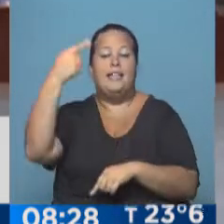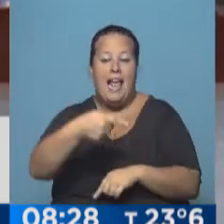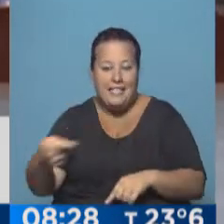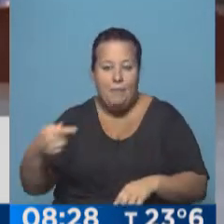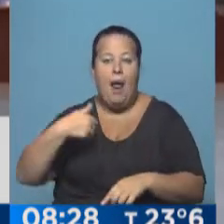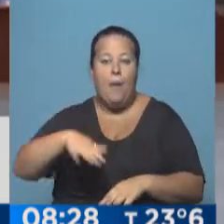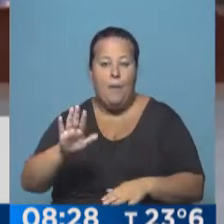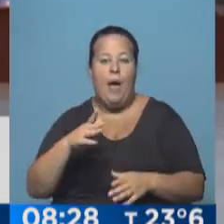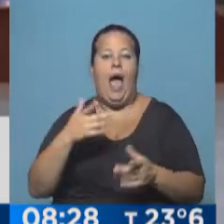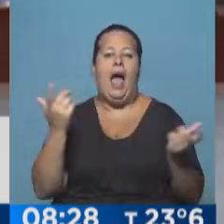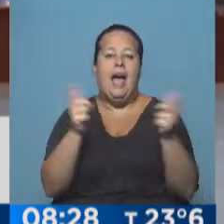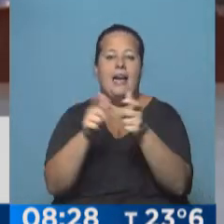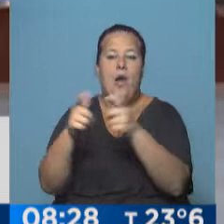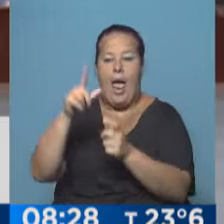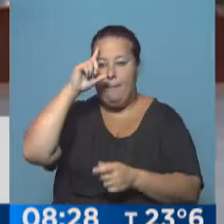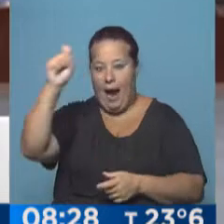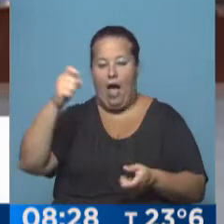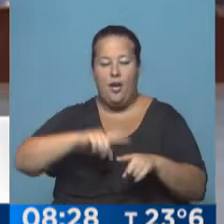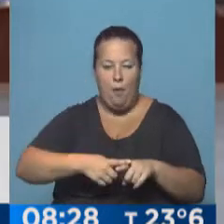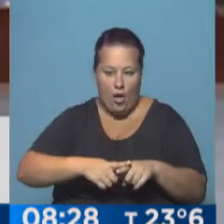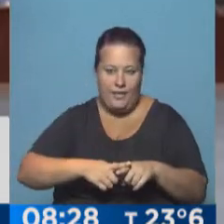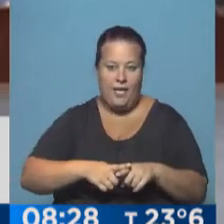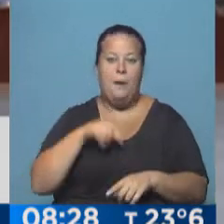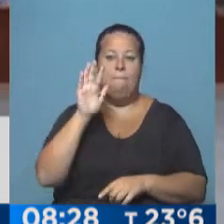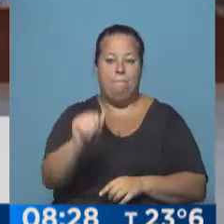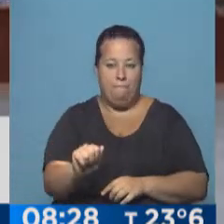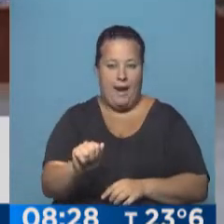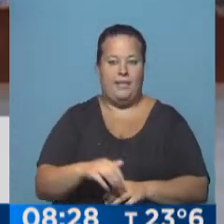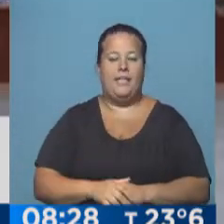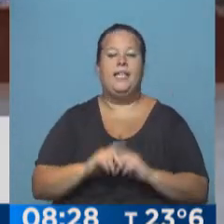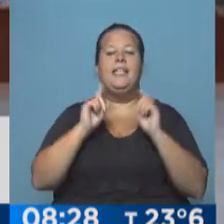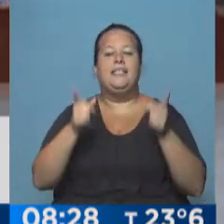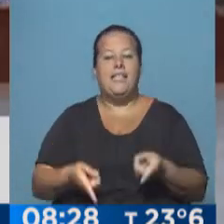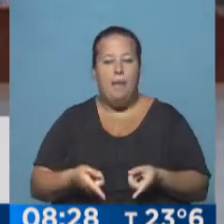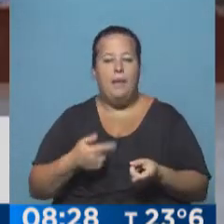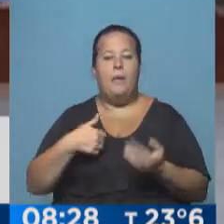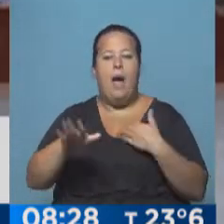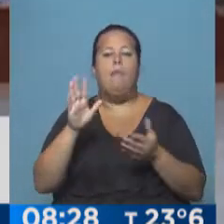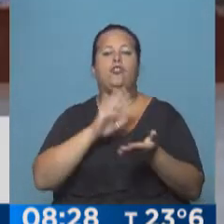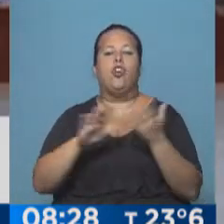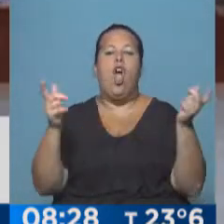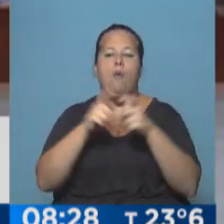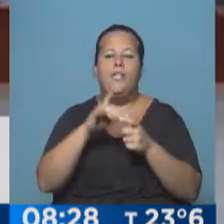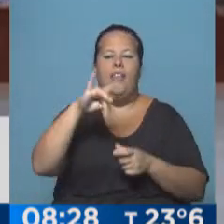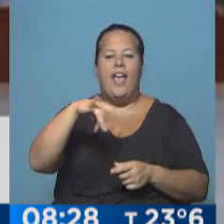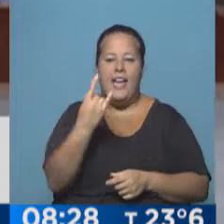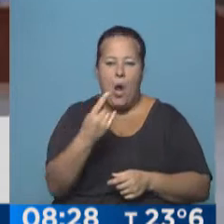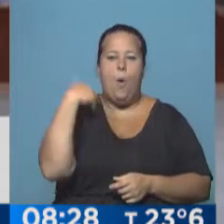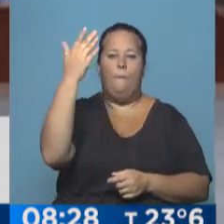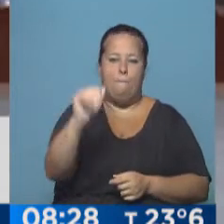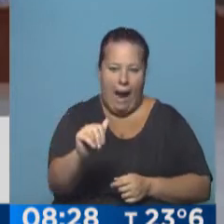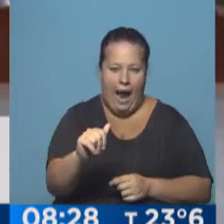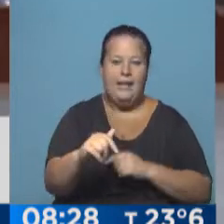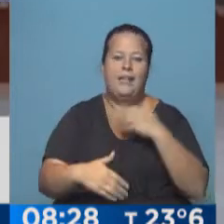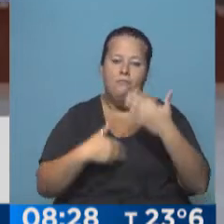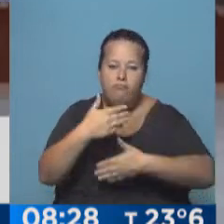vamos a tener las audiencias de los embajadores políticos el martes. También vamos a constituir la comisión de DNUs el martes que viene. Entonces